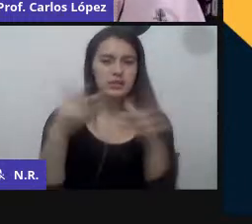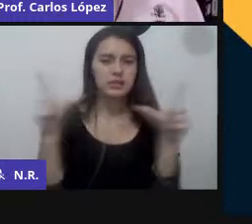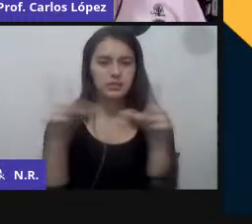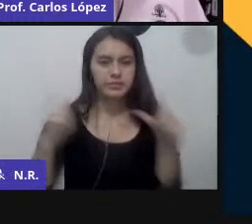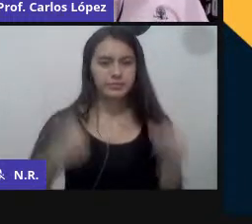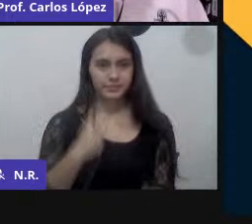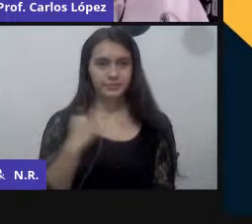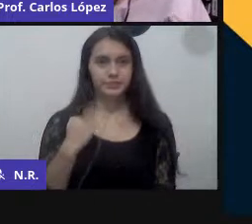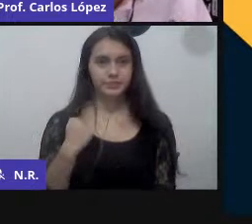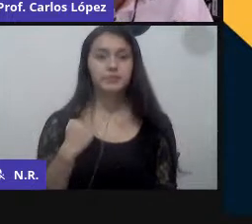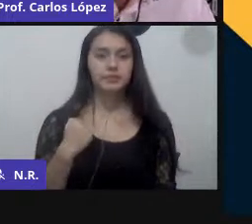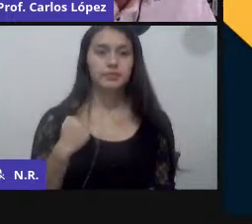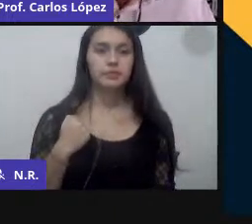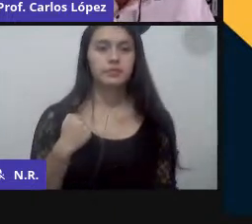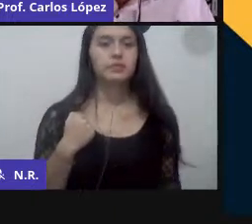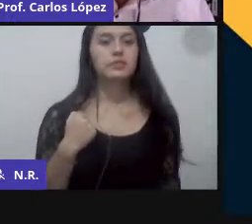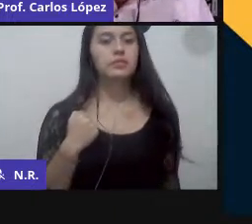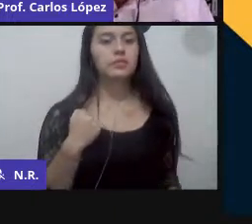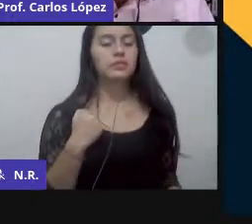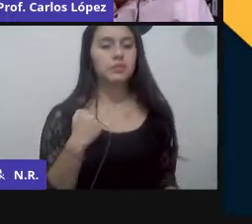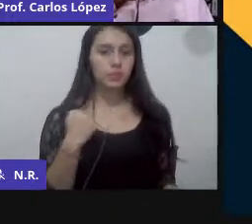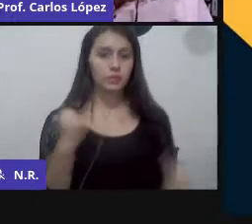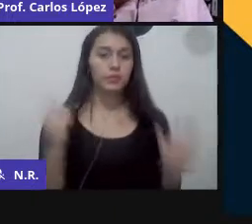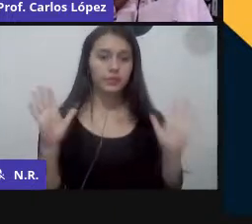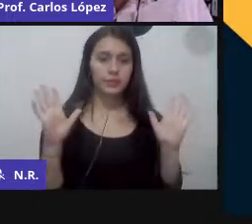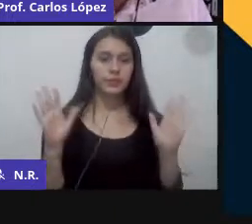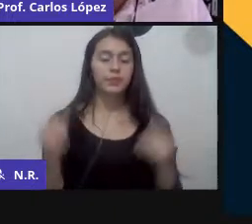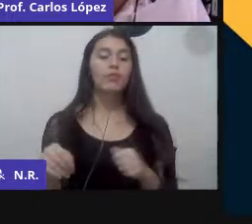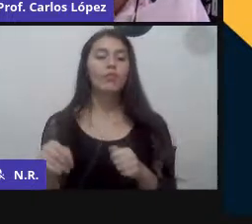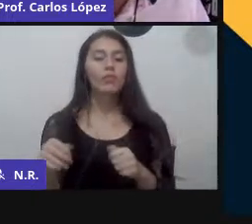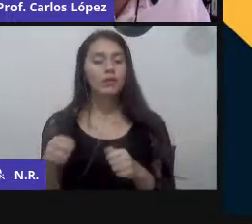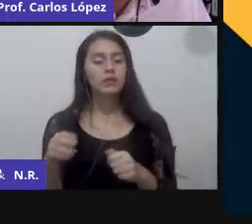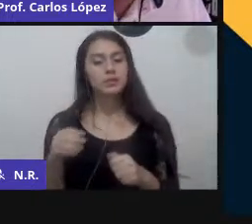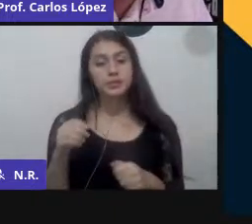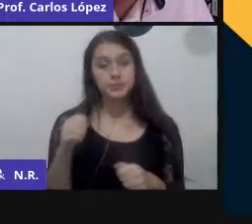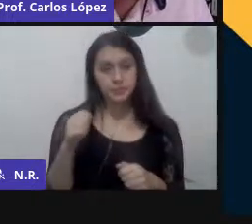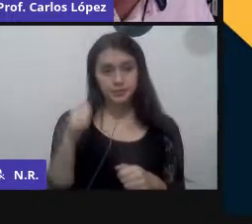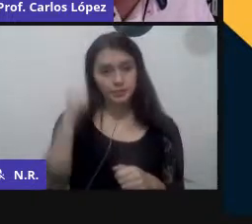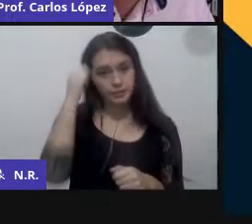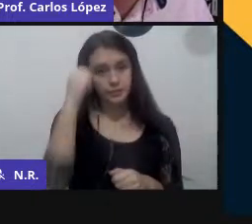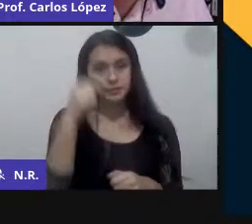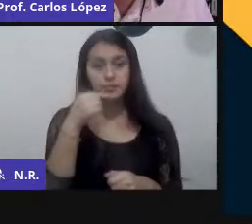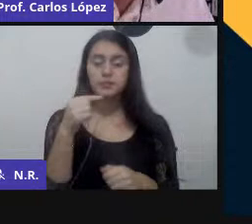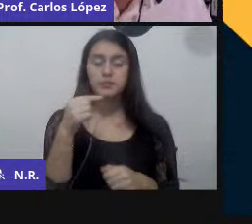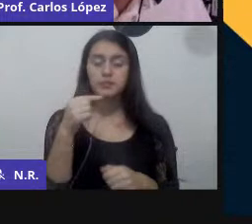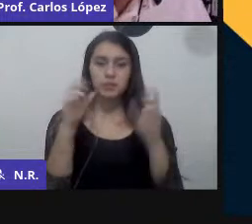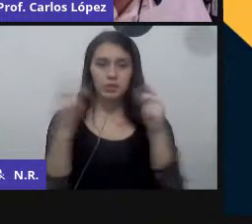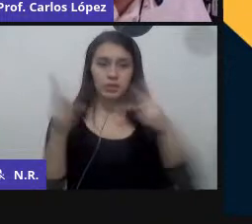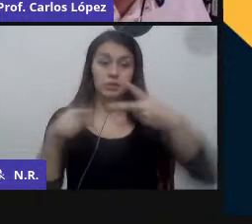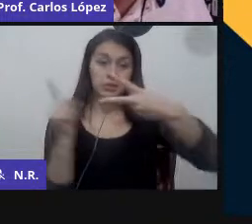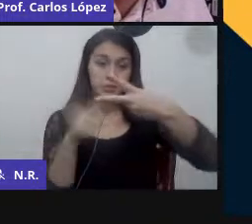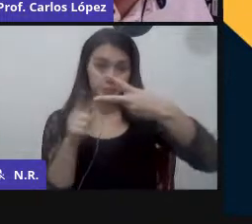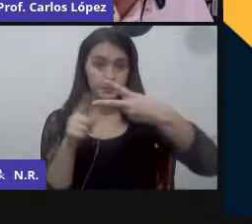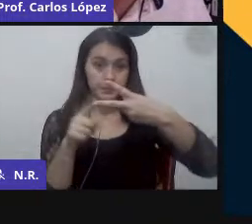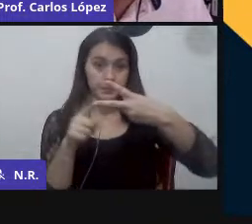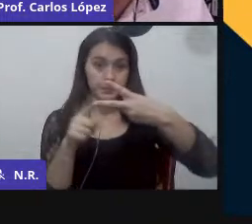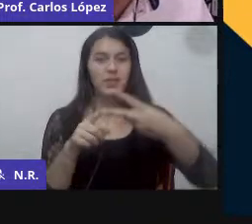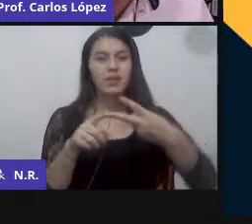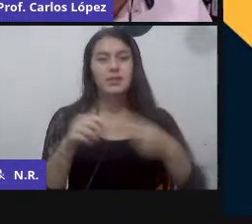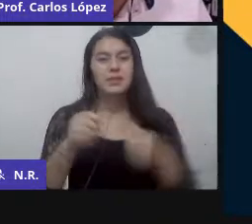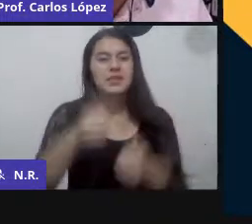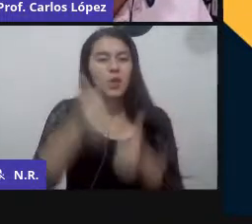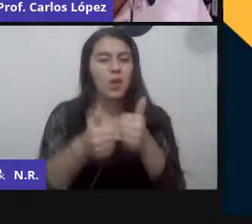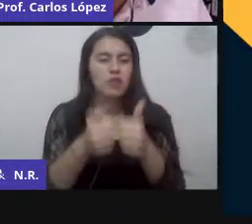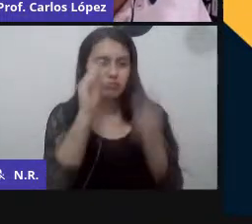Bueno, entonces... Claro que sí. Entonces, la idea es, vamos a mirar la segunda parte, que son los diferentes